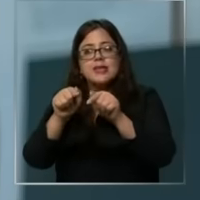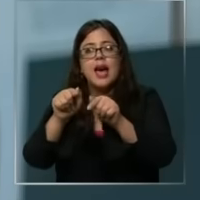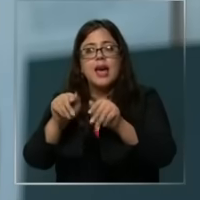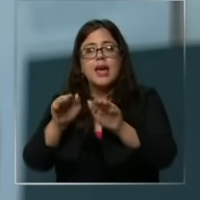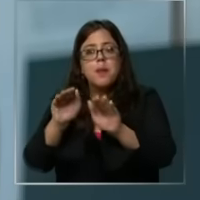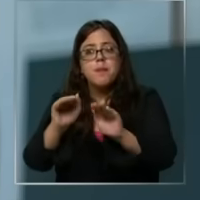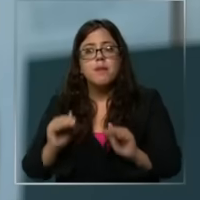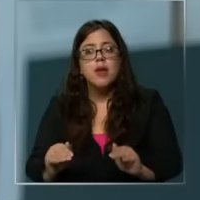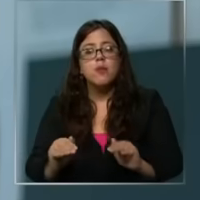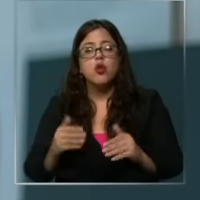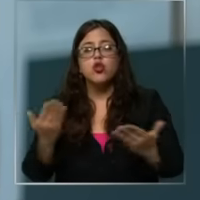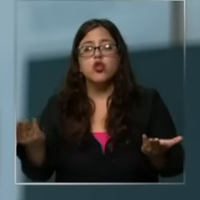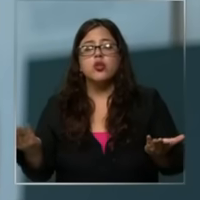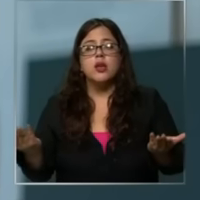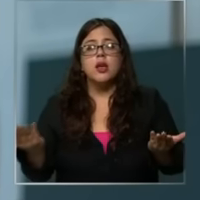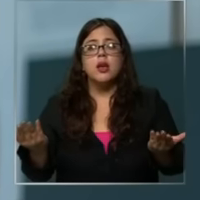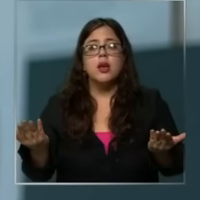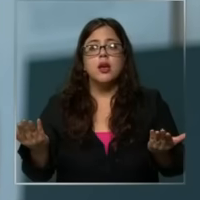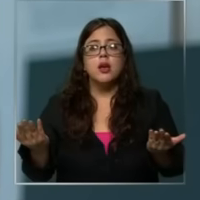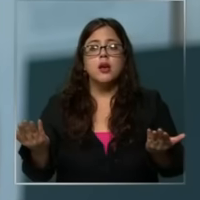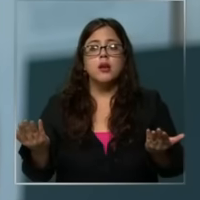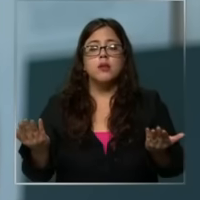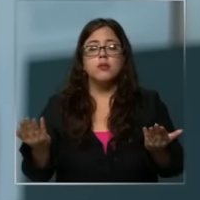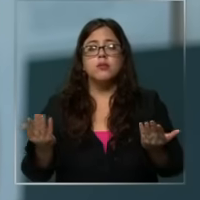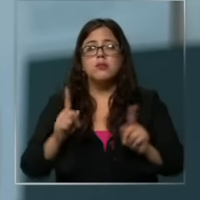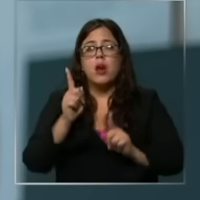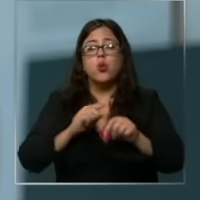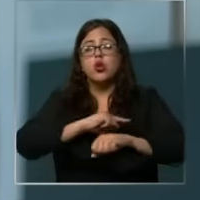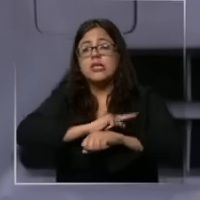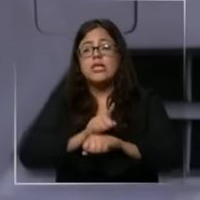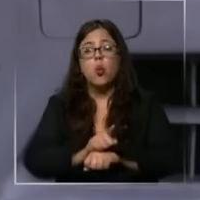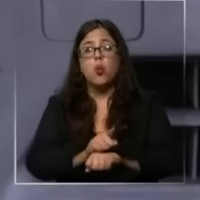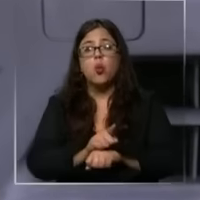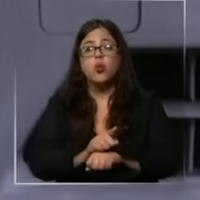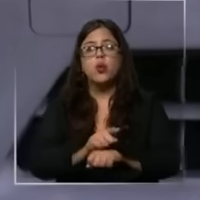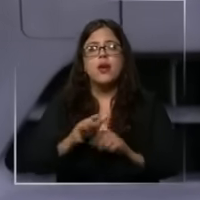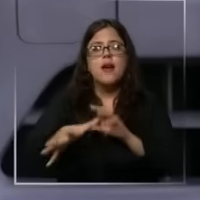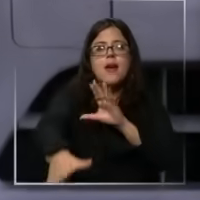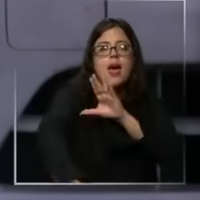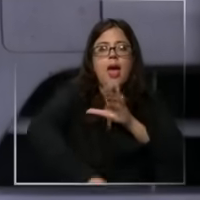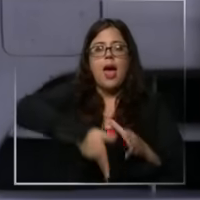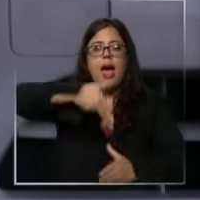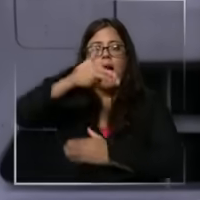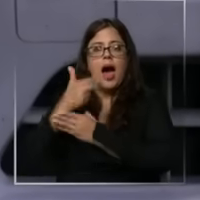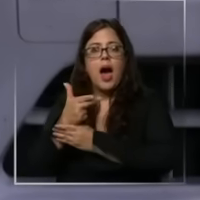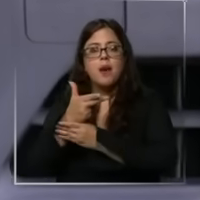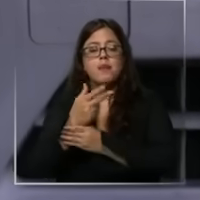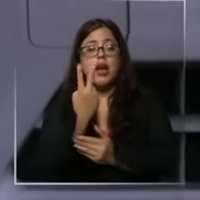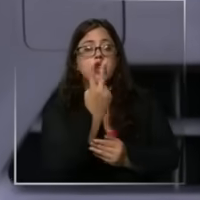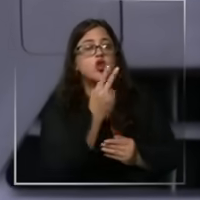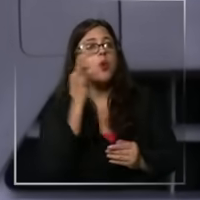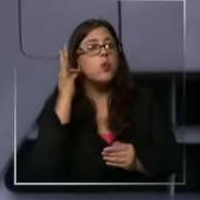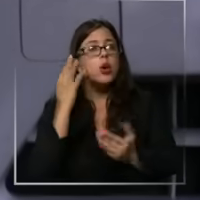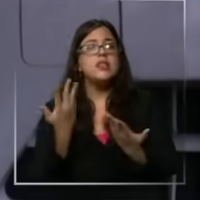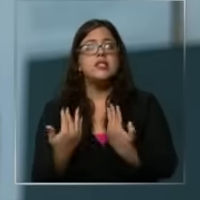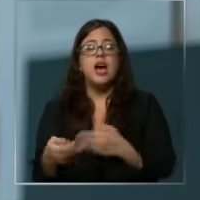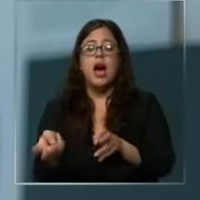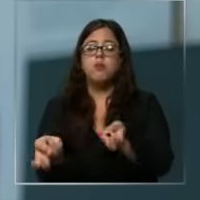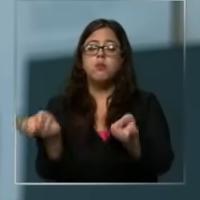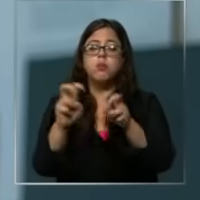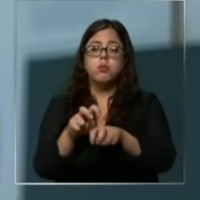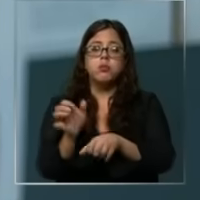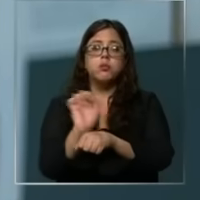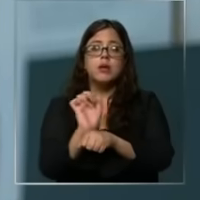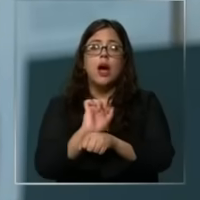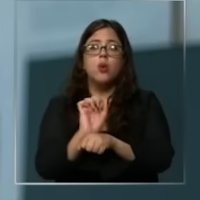lo tanto no alcanza a ser más allá de unos cuantos segundos, y a buscar armas. Se encuentran con estas dos mujeres que ya estaban dentro del auto y